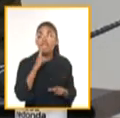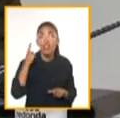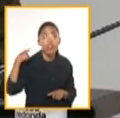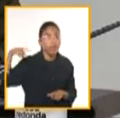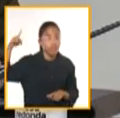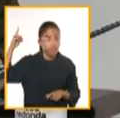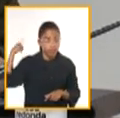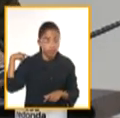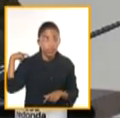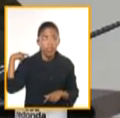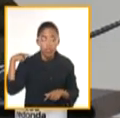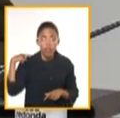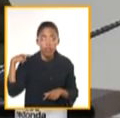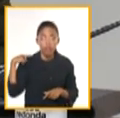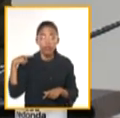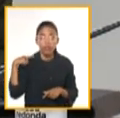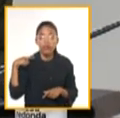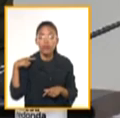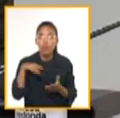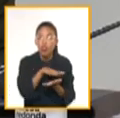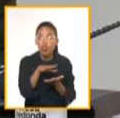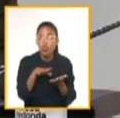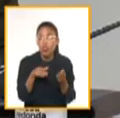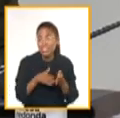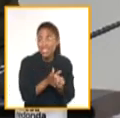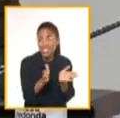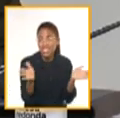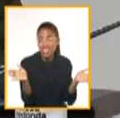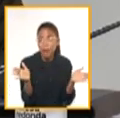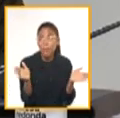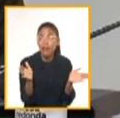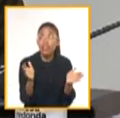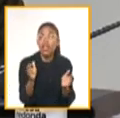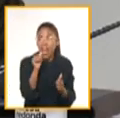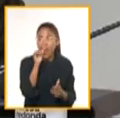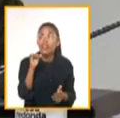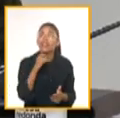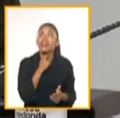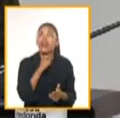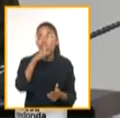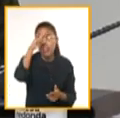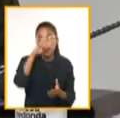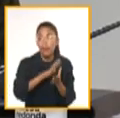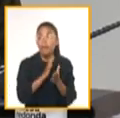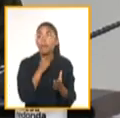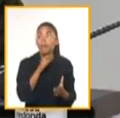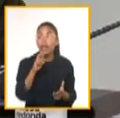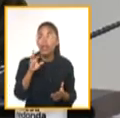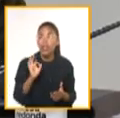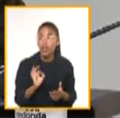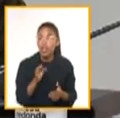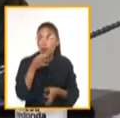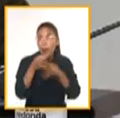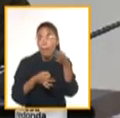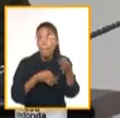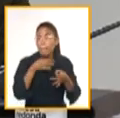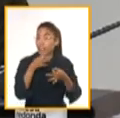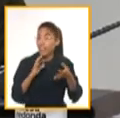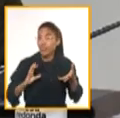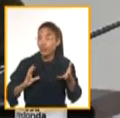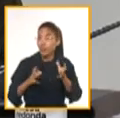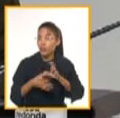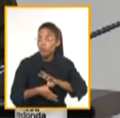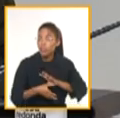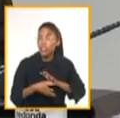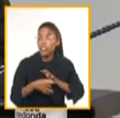viernes en la subestación de Diezmero, pero como explicaba Eleazar, que tiene un impacto tremendo en el lazo alrededor